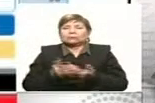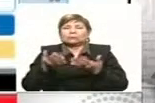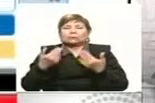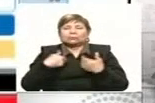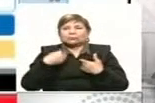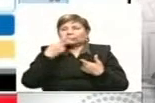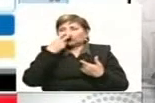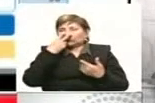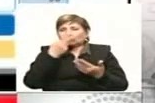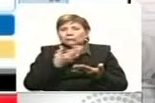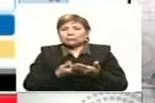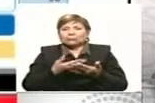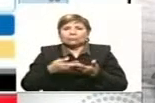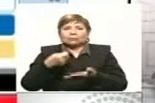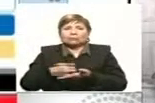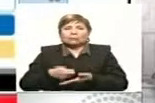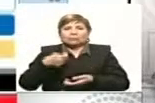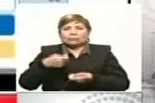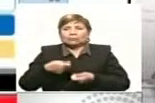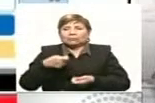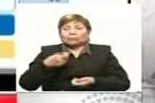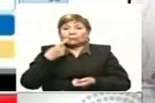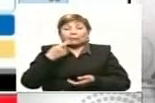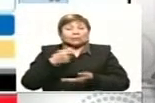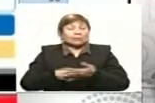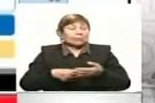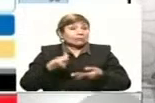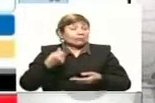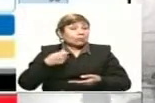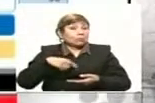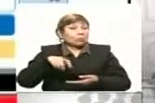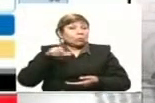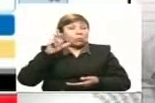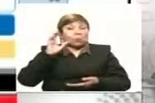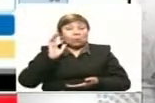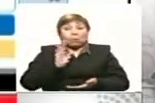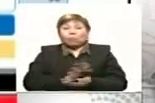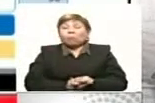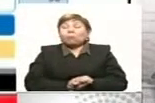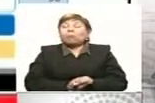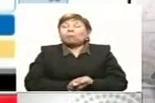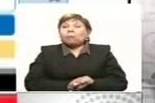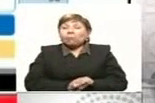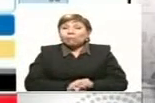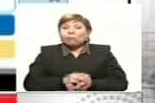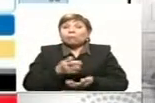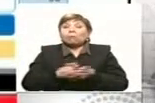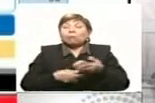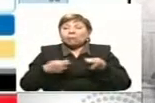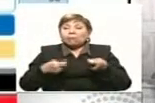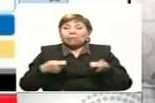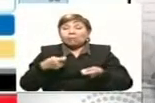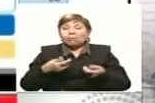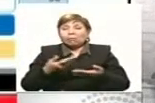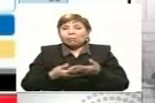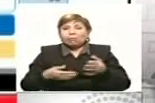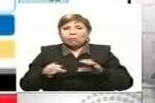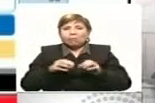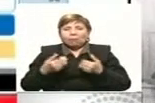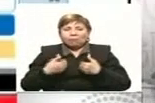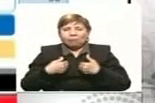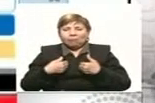con mantenimiento, alquileres y servicios, es un monto muy alto el que pagan los establecimientos de salud, que han tenido